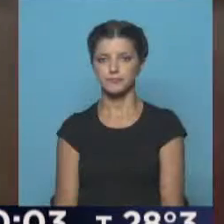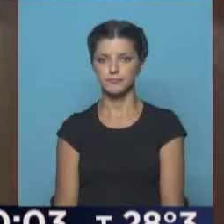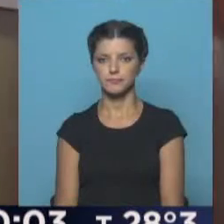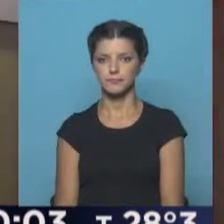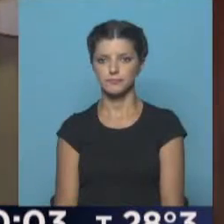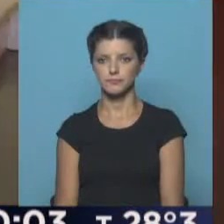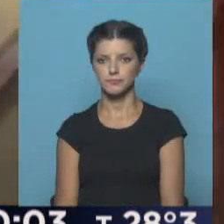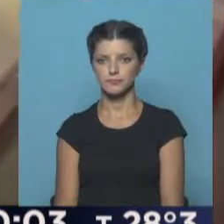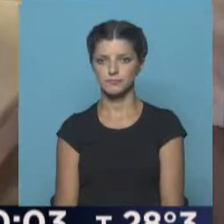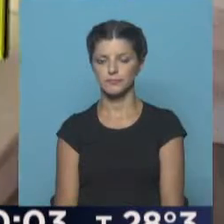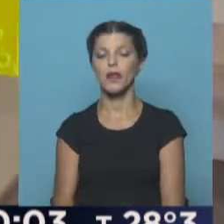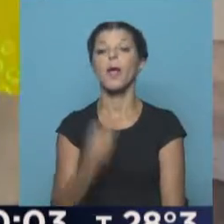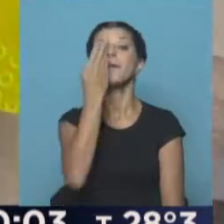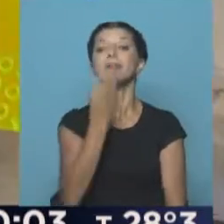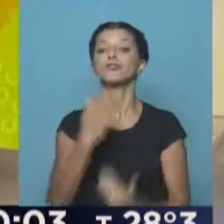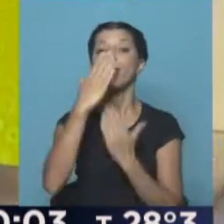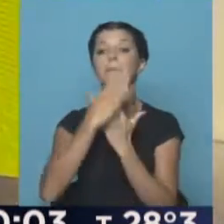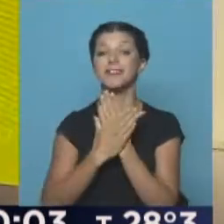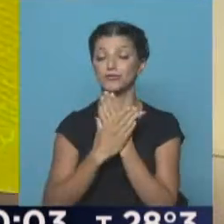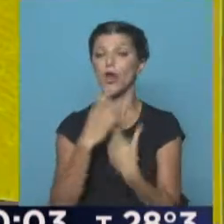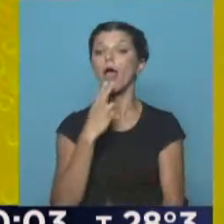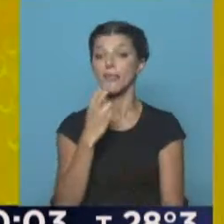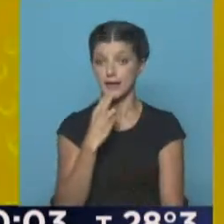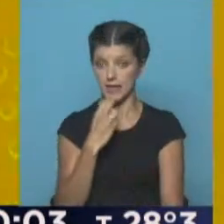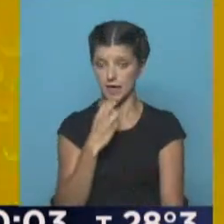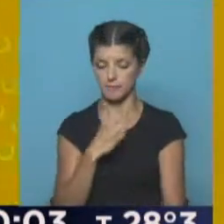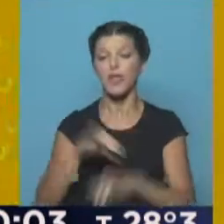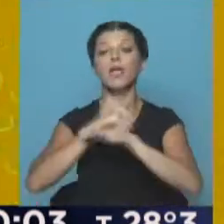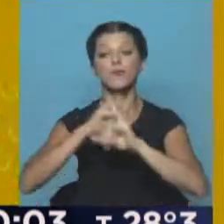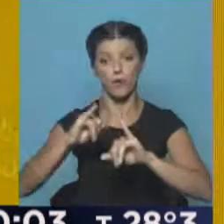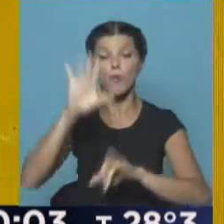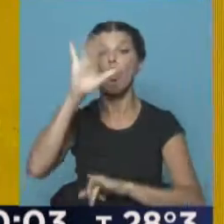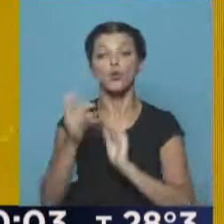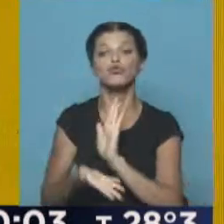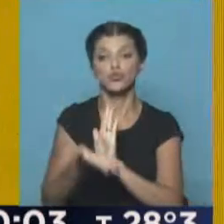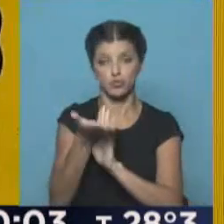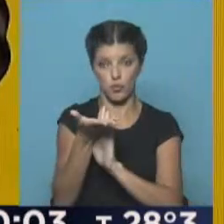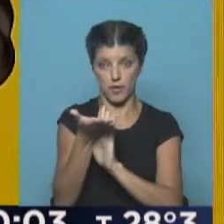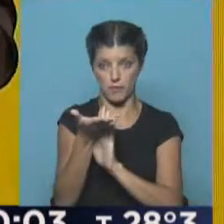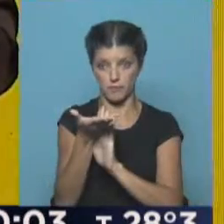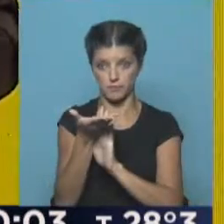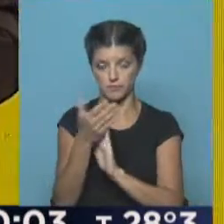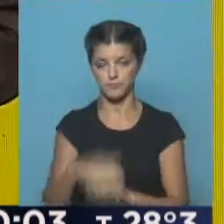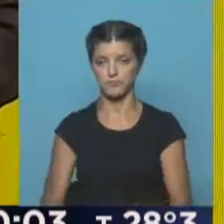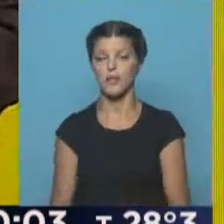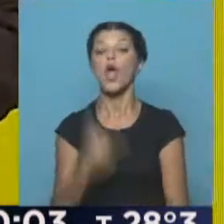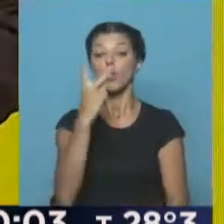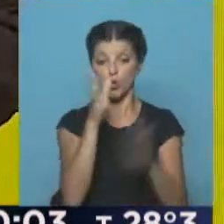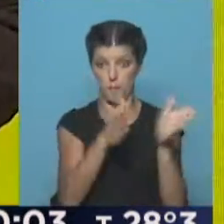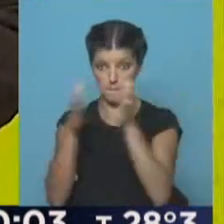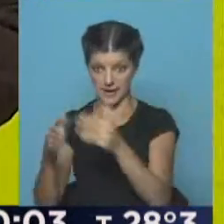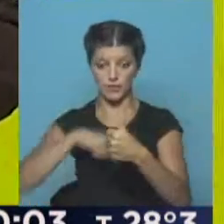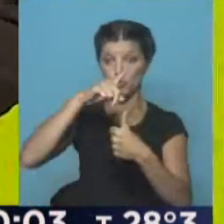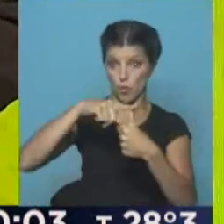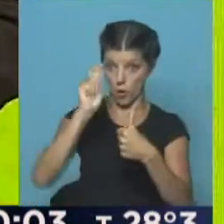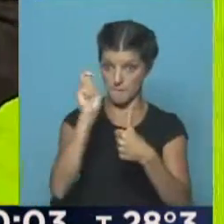y el ministro de energía juan josé aranguren confirmó el aumento en la tarifa de la electricidad se va a hacer en dos tramos uno en